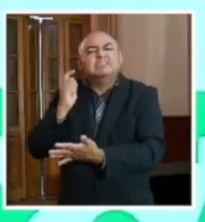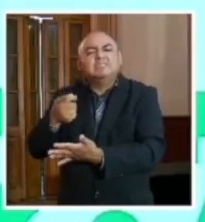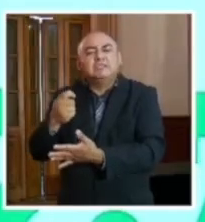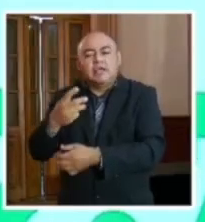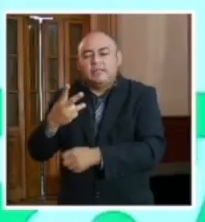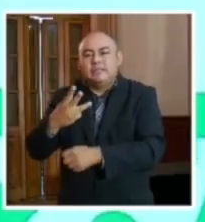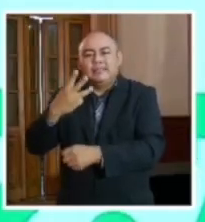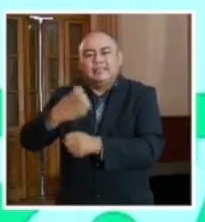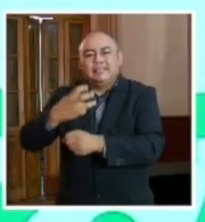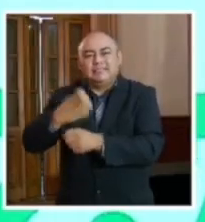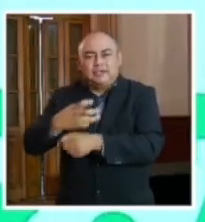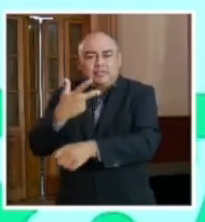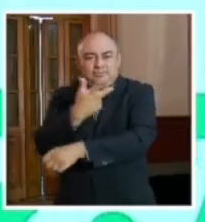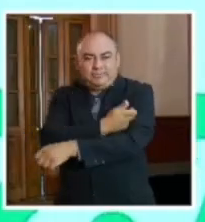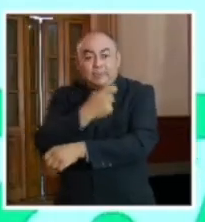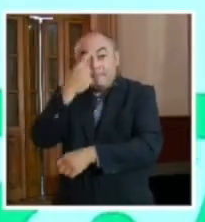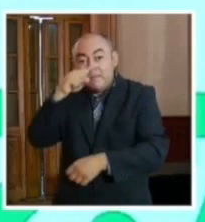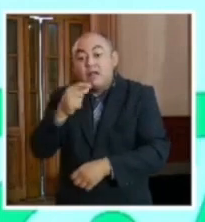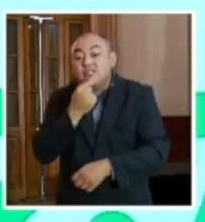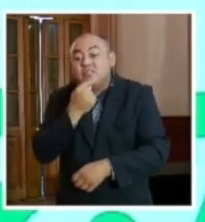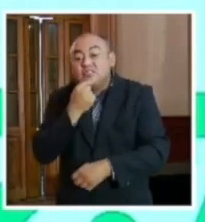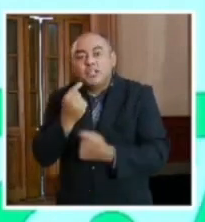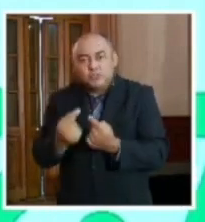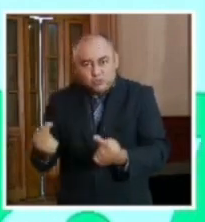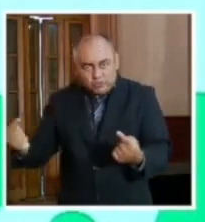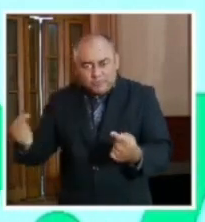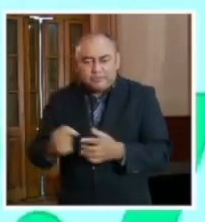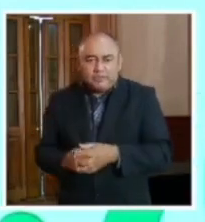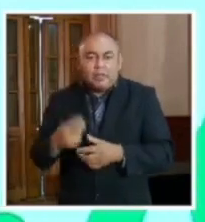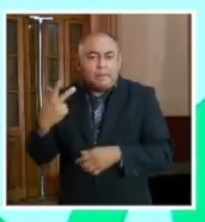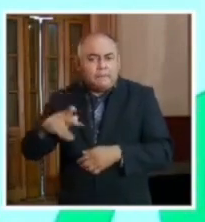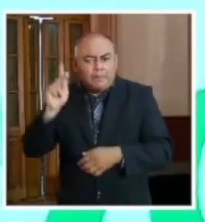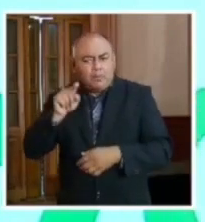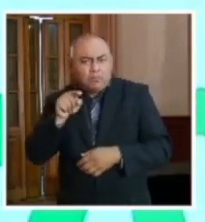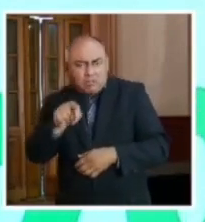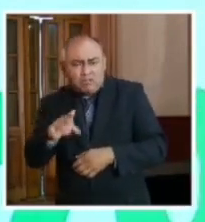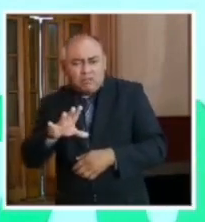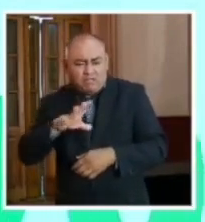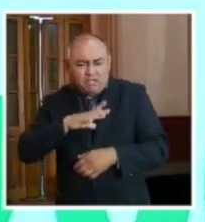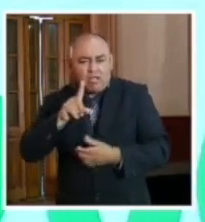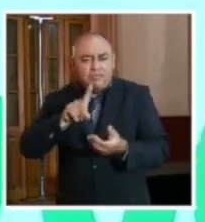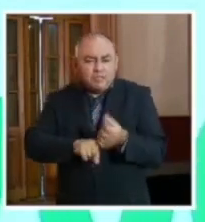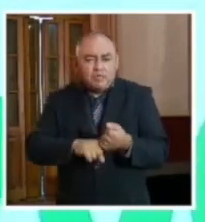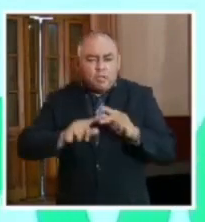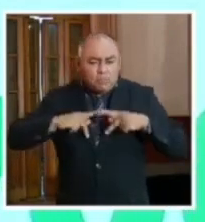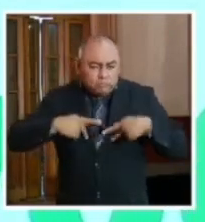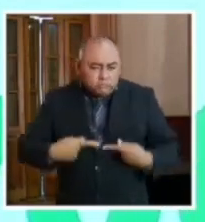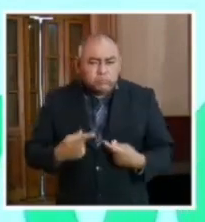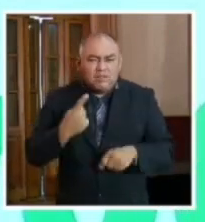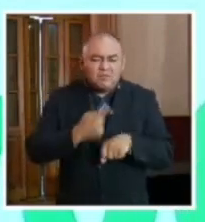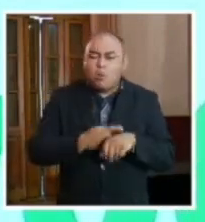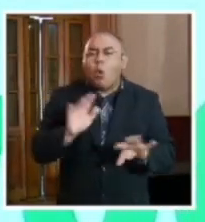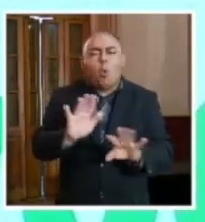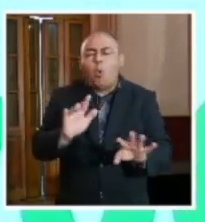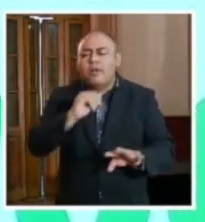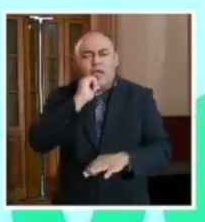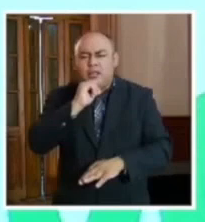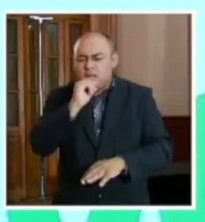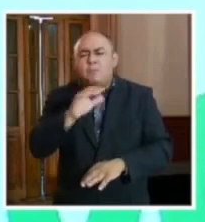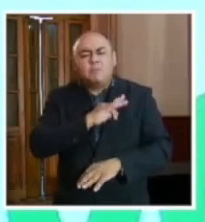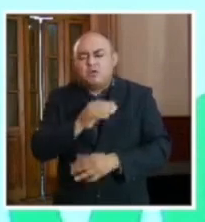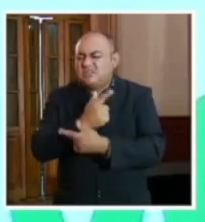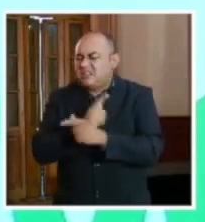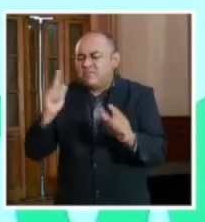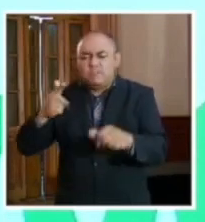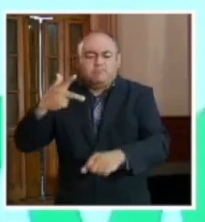número de casos de kobe 19 nuevo léon se mantiene en semáforo verde al corte del 18 de mayo se reportan